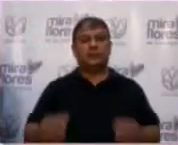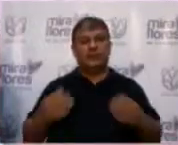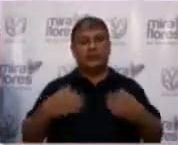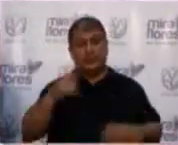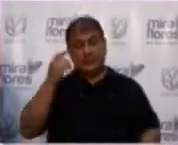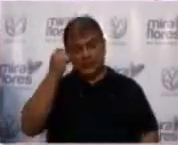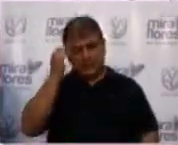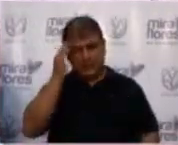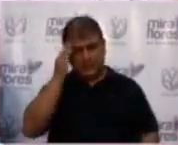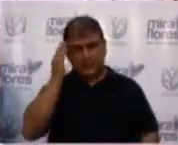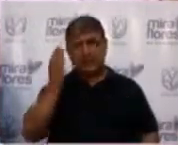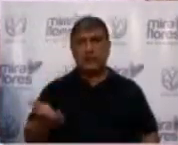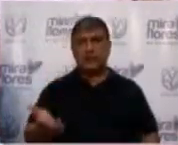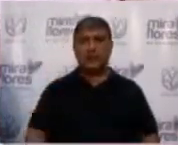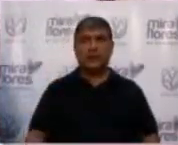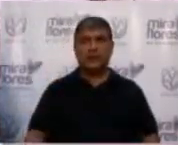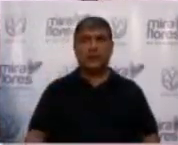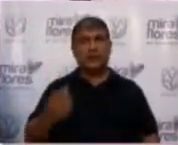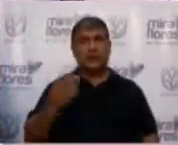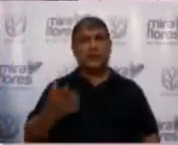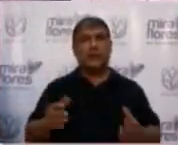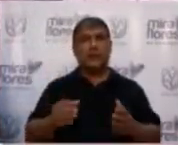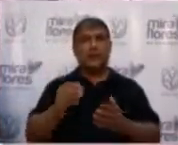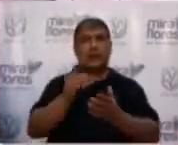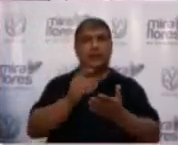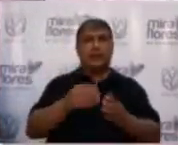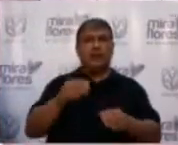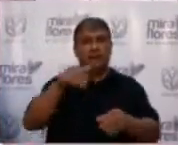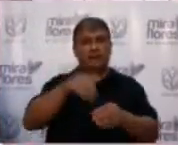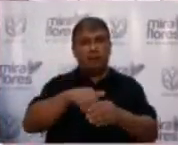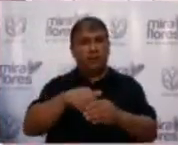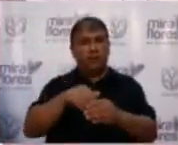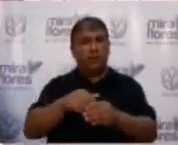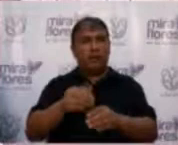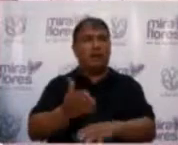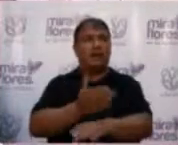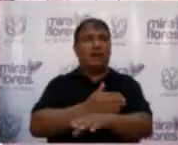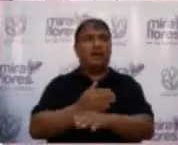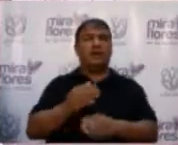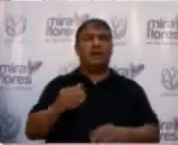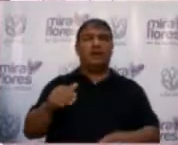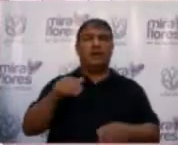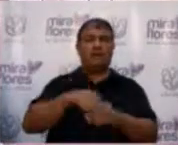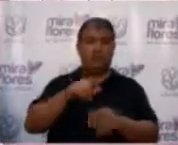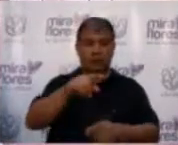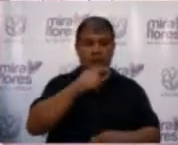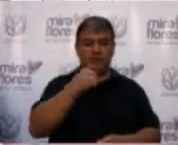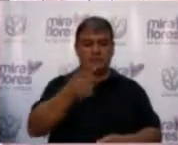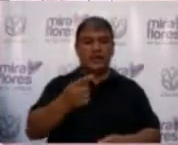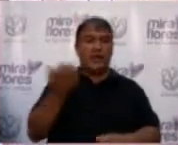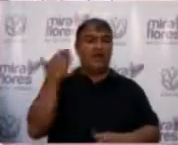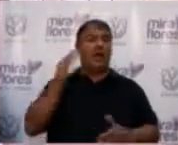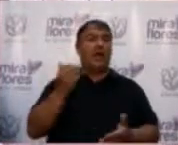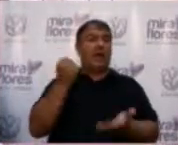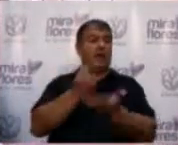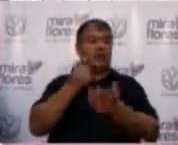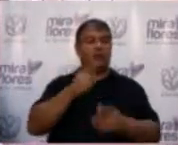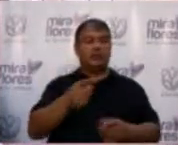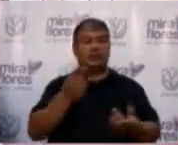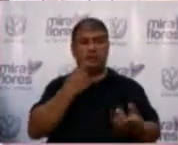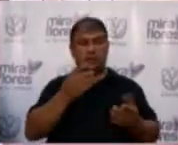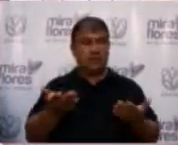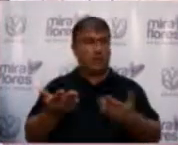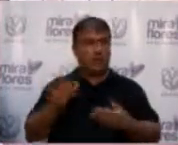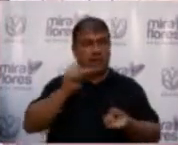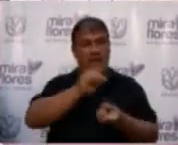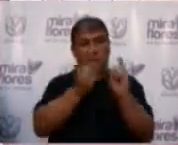Tengo entendido que en el dictamen usted ha votado a favor. ¿Quiere decir que no sigue en coherencia